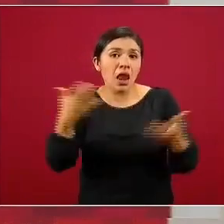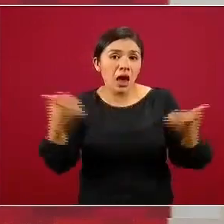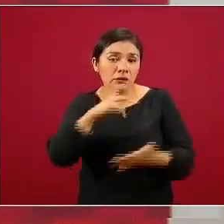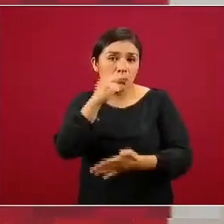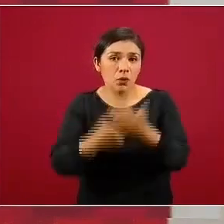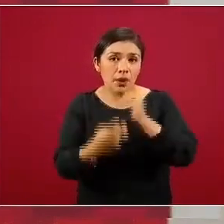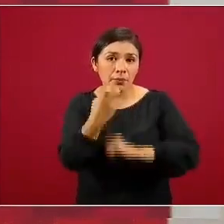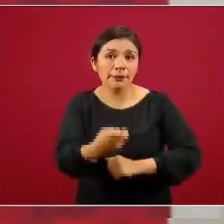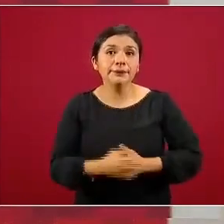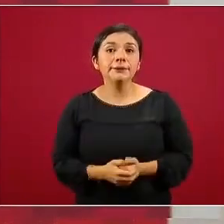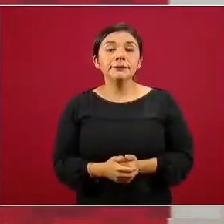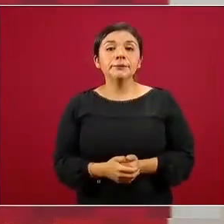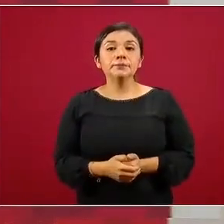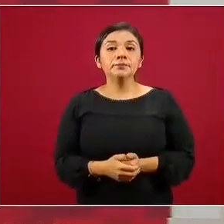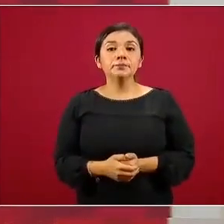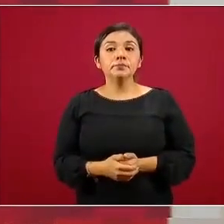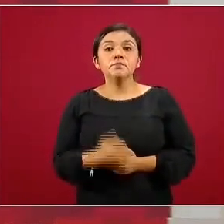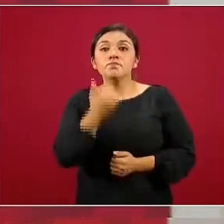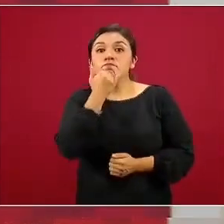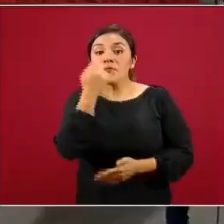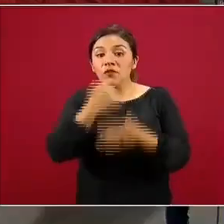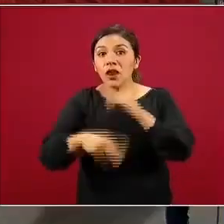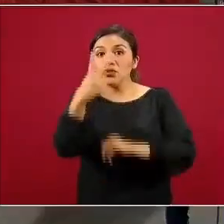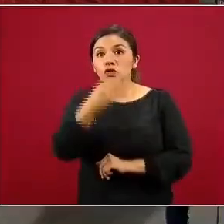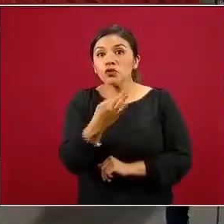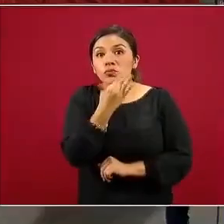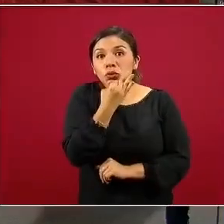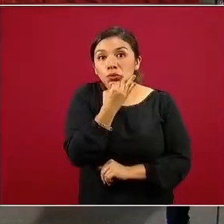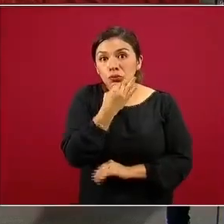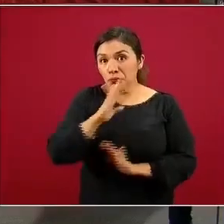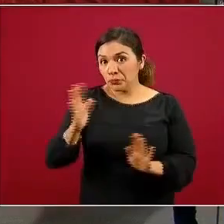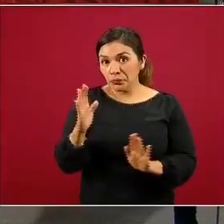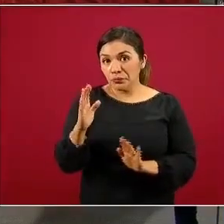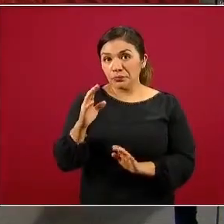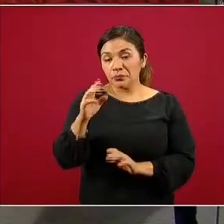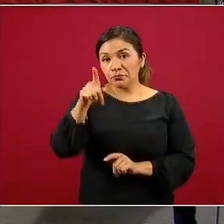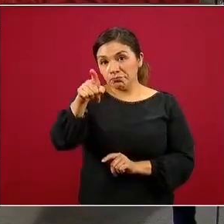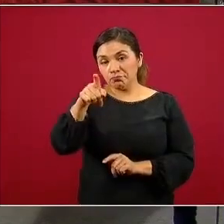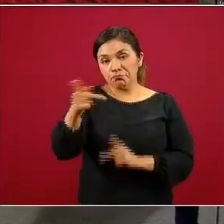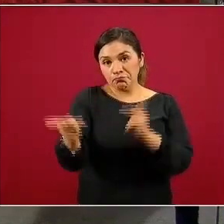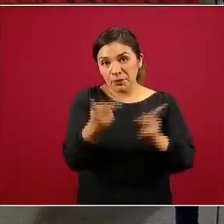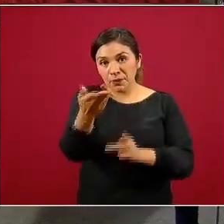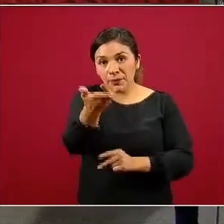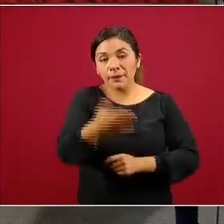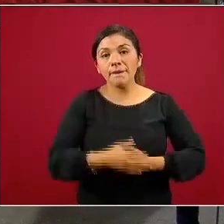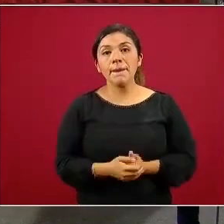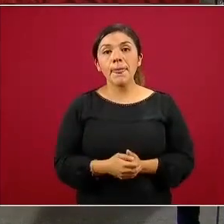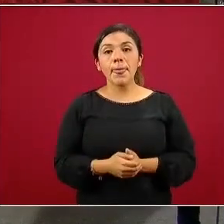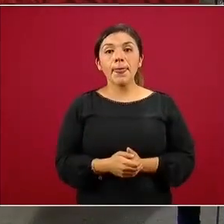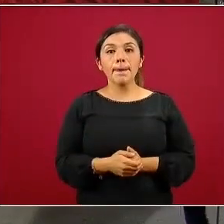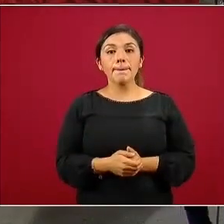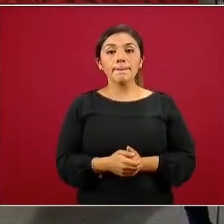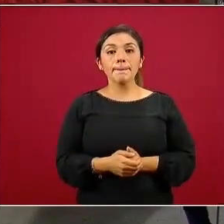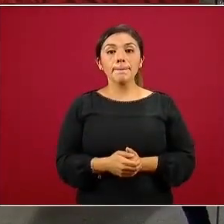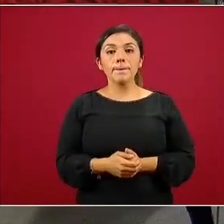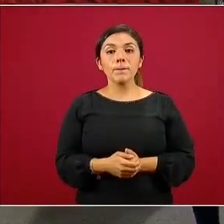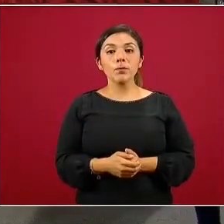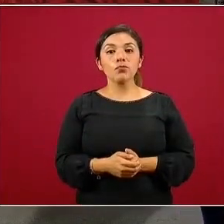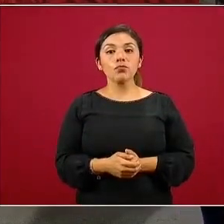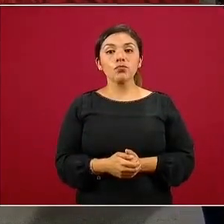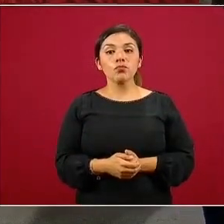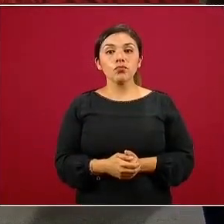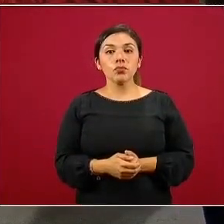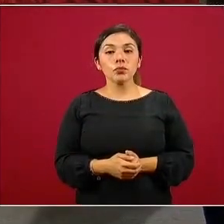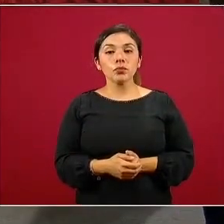este programa. Nos quedan 2 minutos o 1 minuto y medio, le damos la palabra a usted y ya los demás